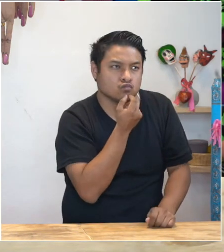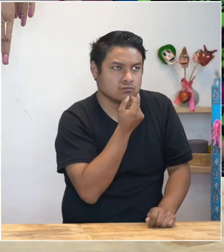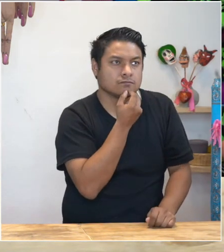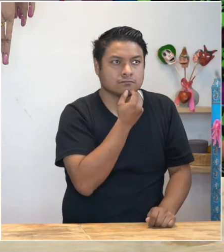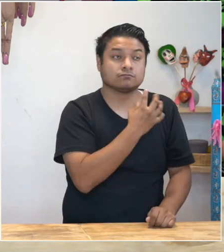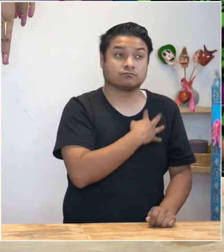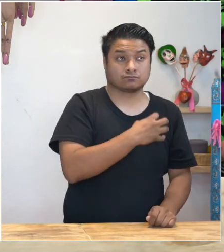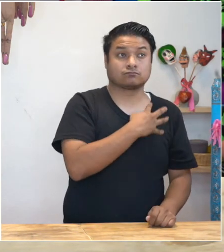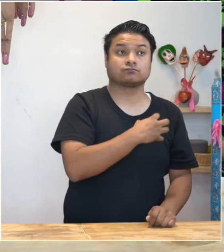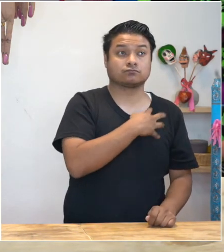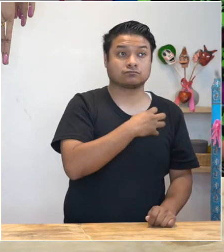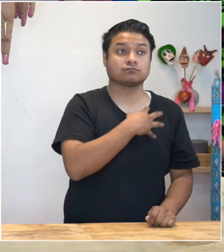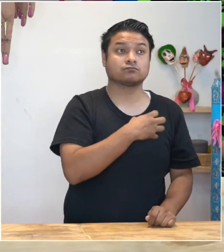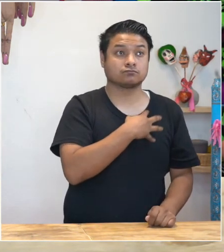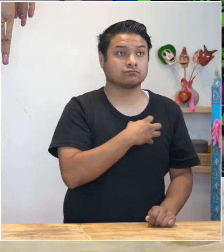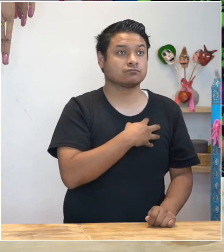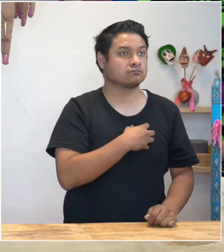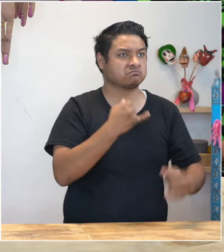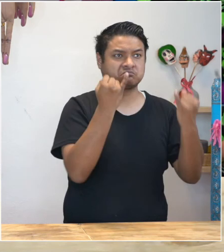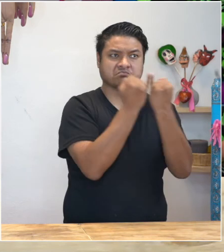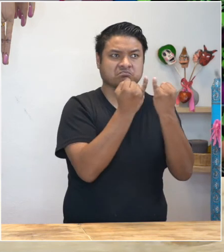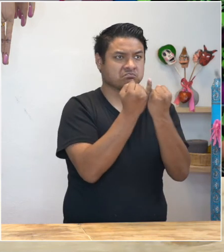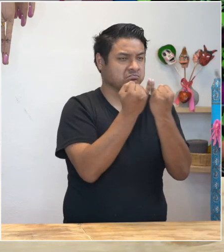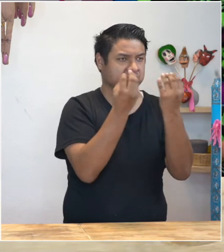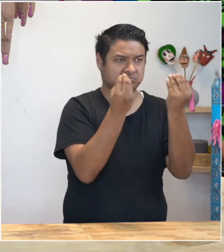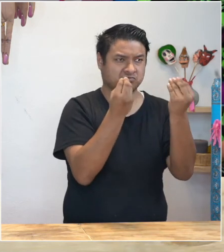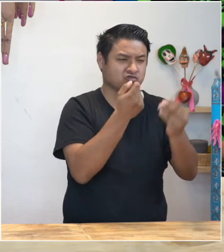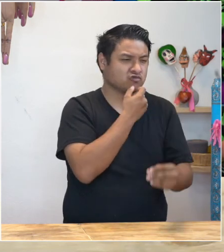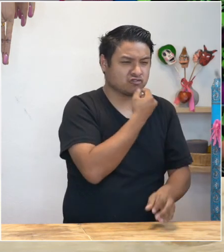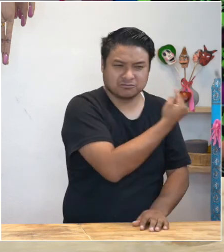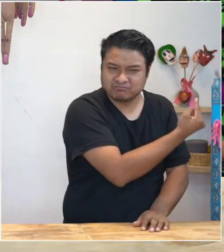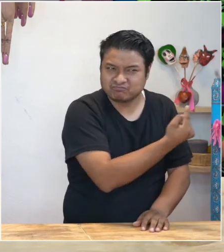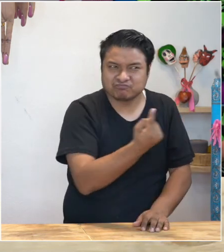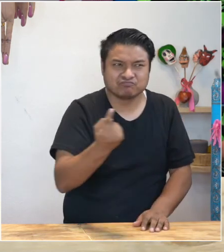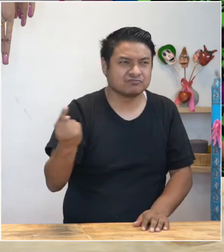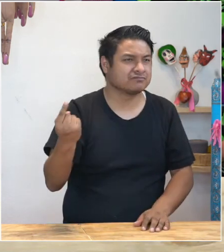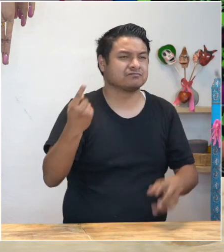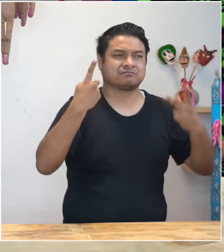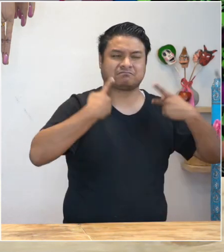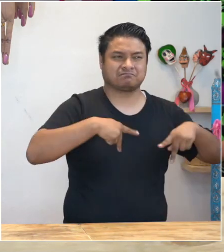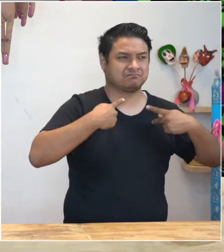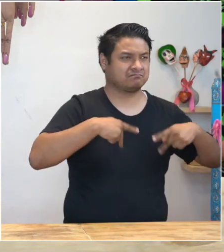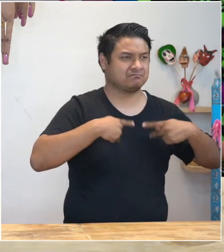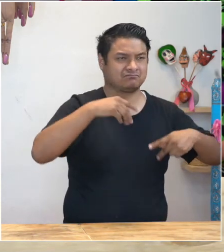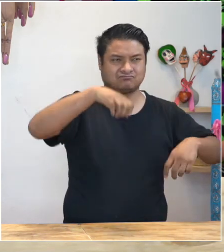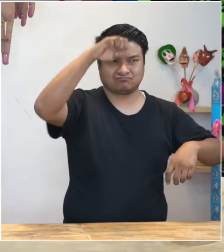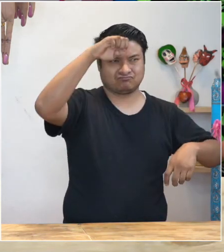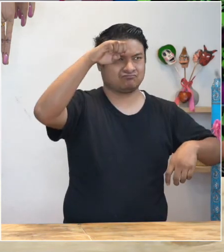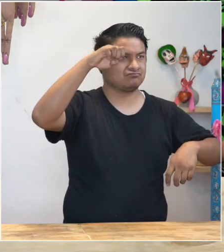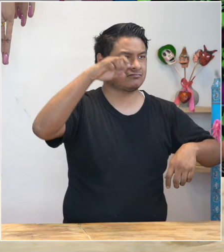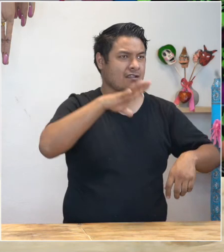él tiene síndrome Down, por qué tiene parálisis cerebral, por qué se ve de esta manera, ¿no? Yo con mi pequeñito